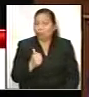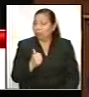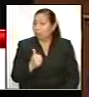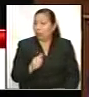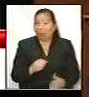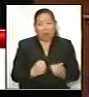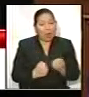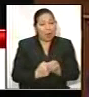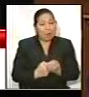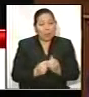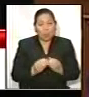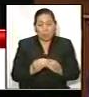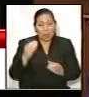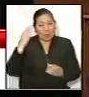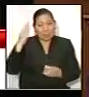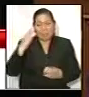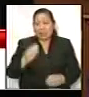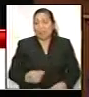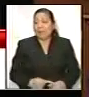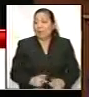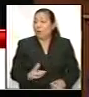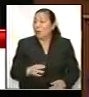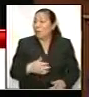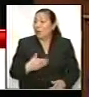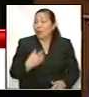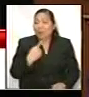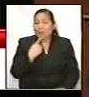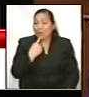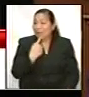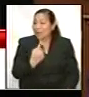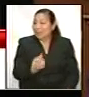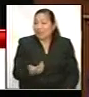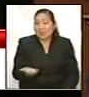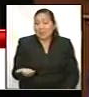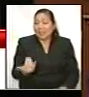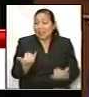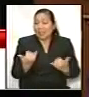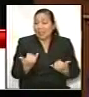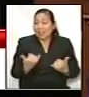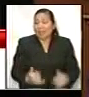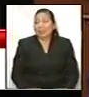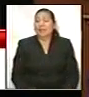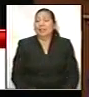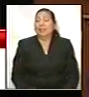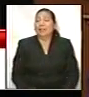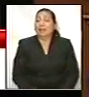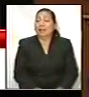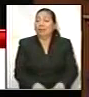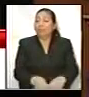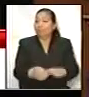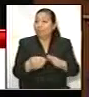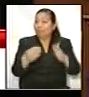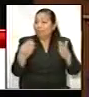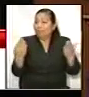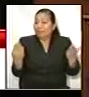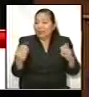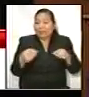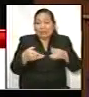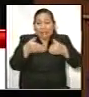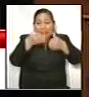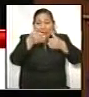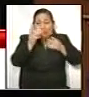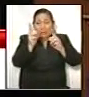ha apoyado al Partido Aprista. Pero lo que no podemos, presidenta, es en este Parlamento abrir un nivel, una grieta